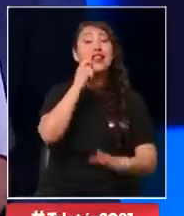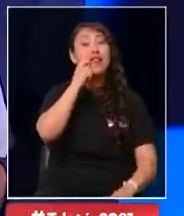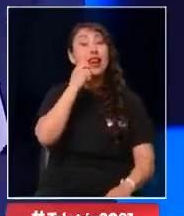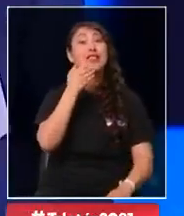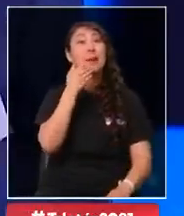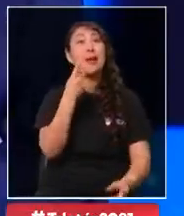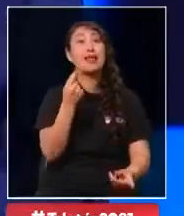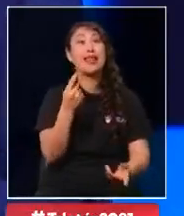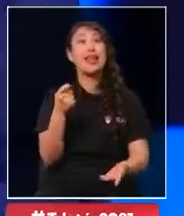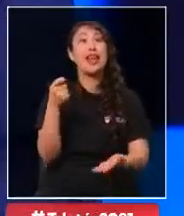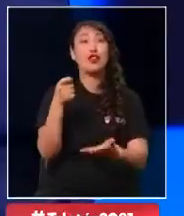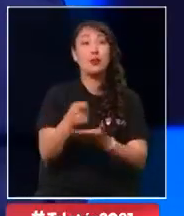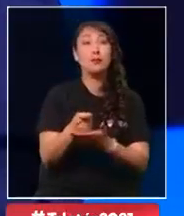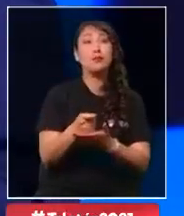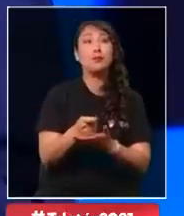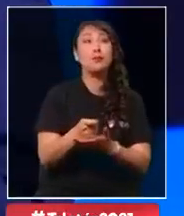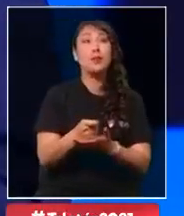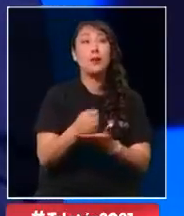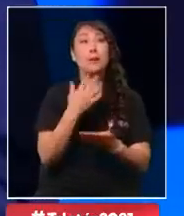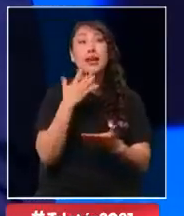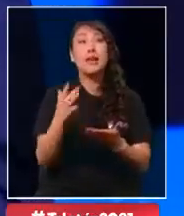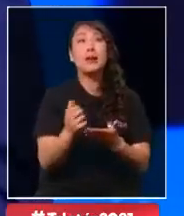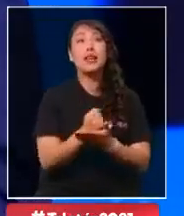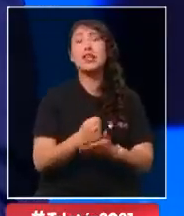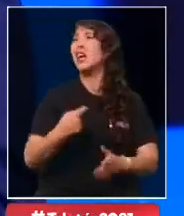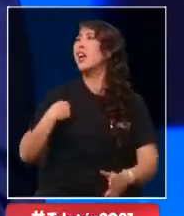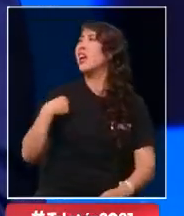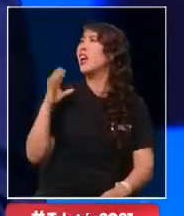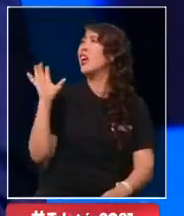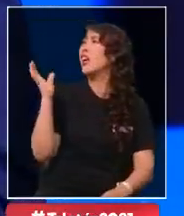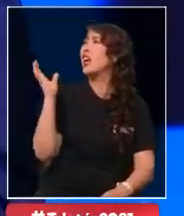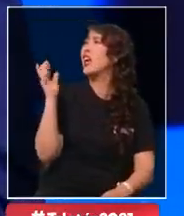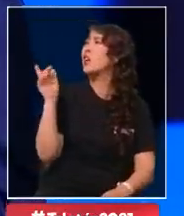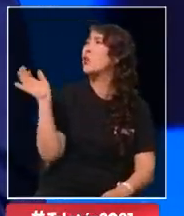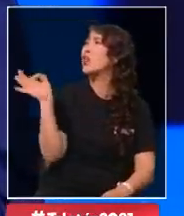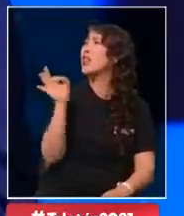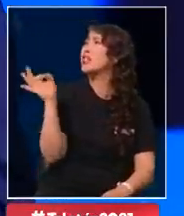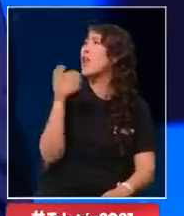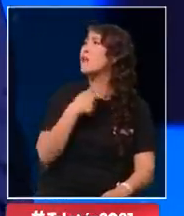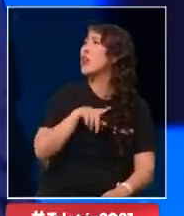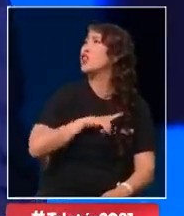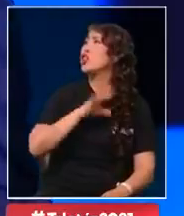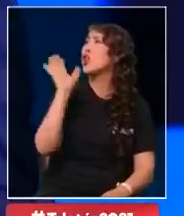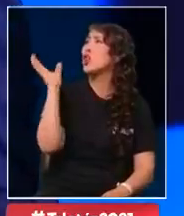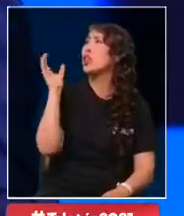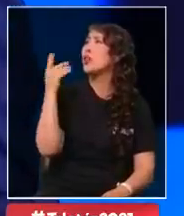dinero para poder hacerlo. No entiendo nada, pero gracias.